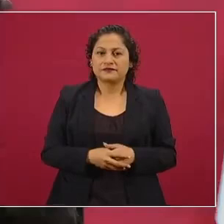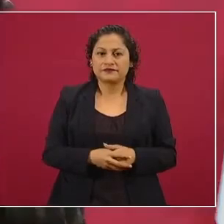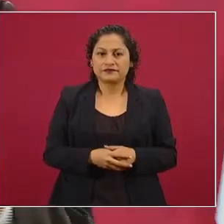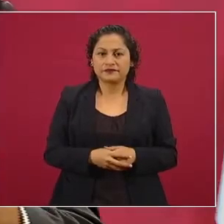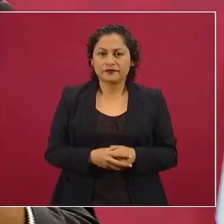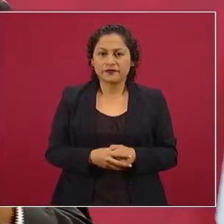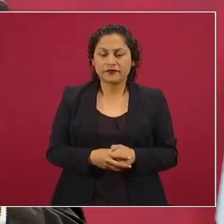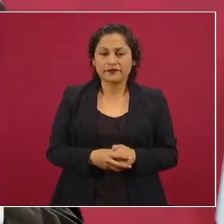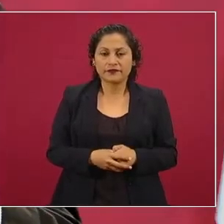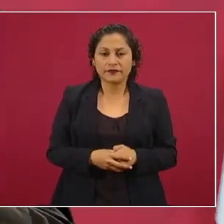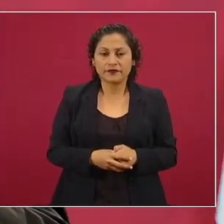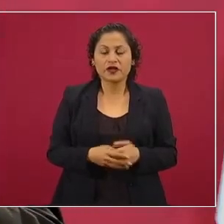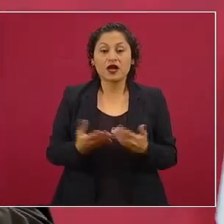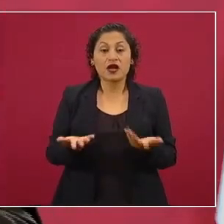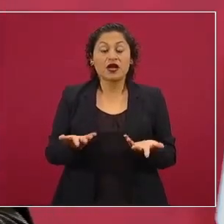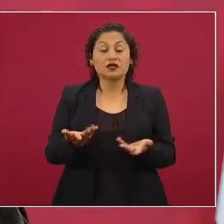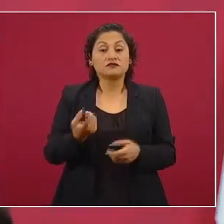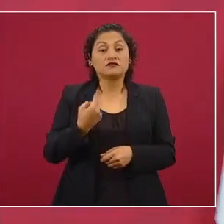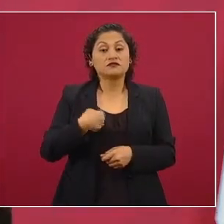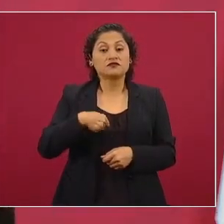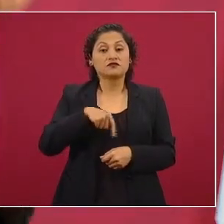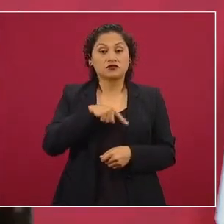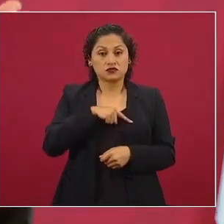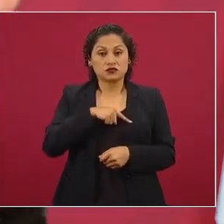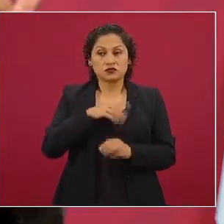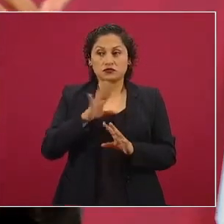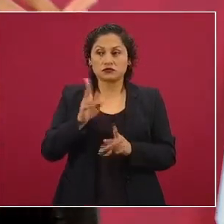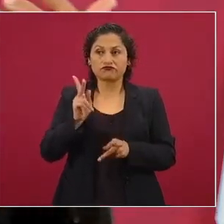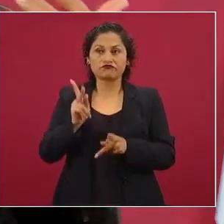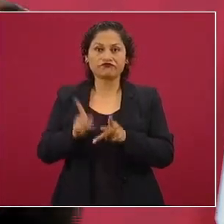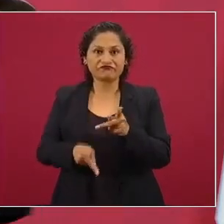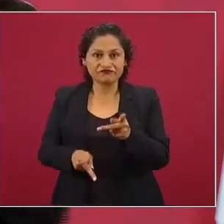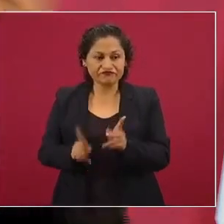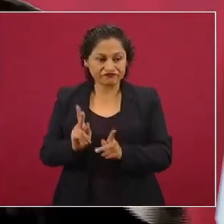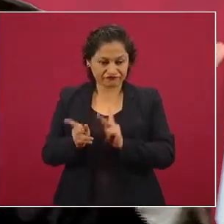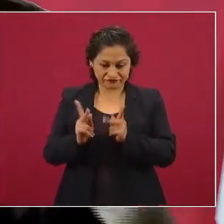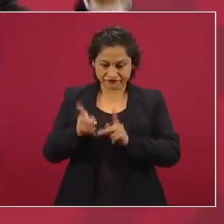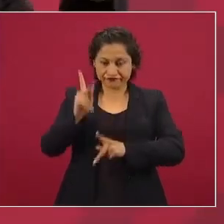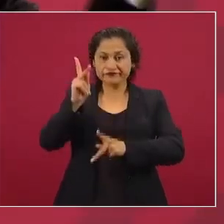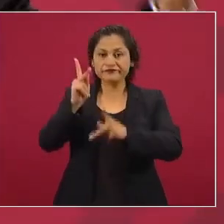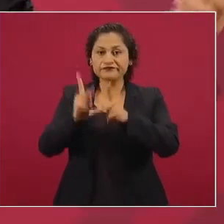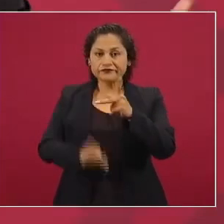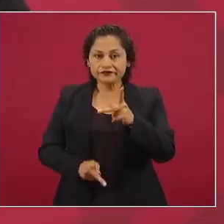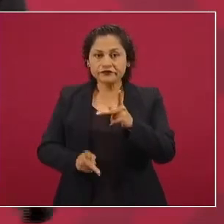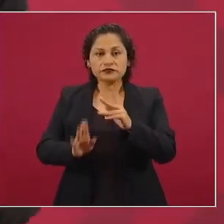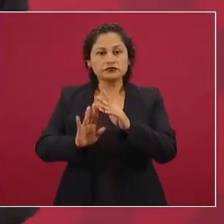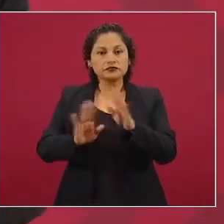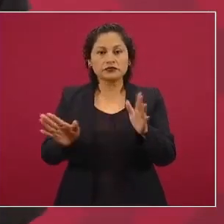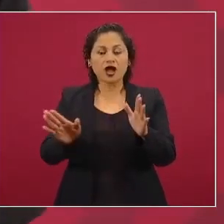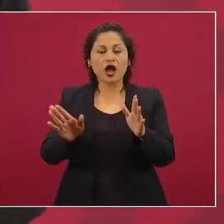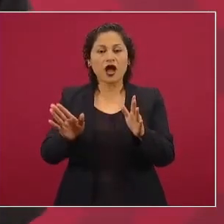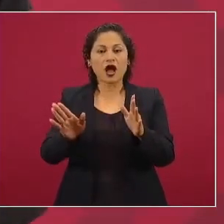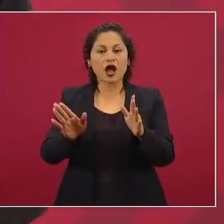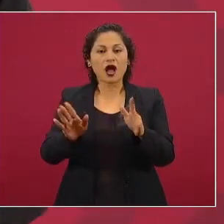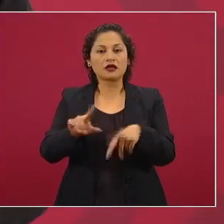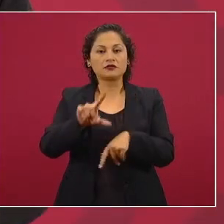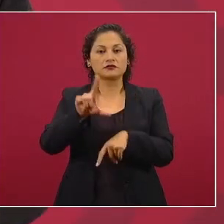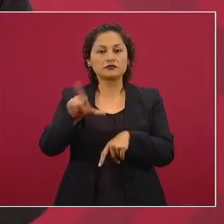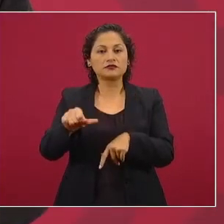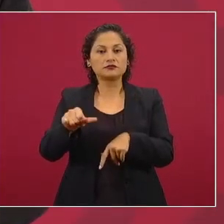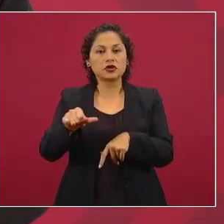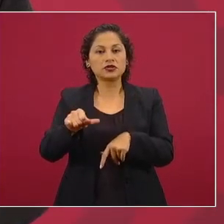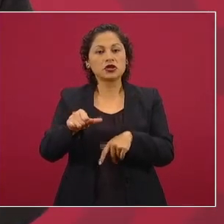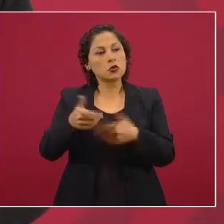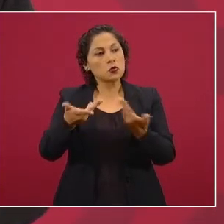nos fuimos a comerciales, así como le llaman, vamos a la